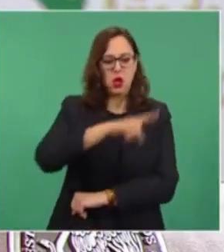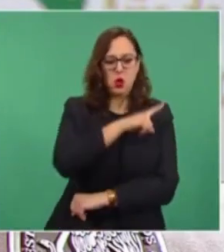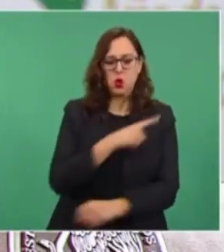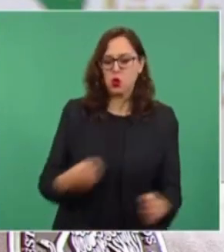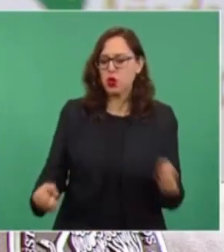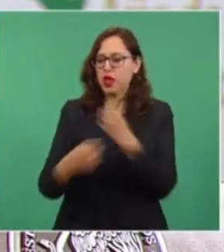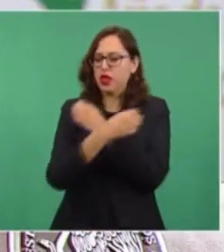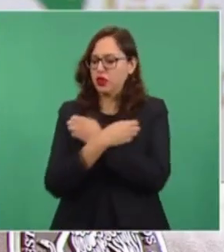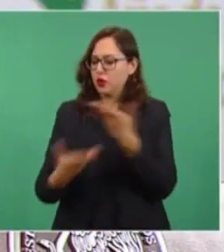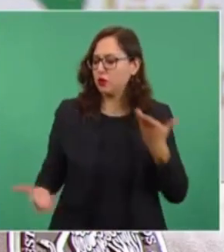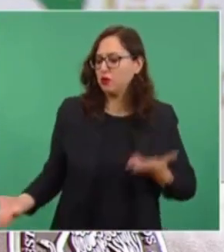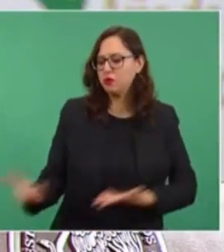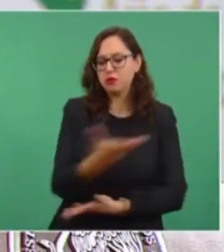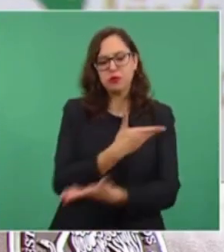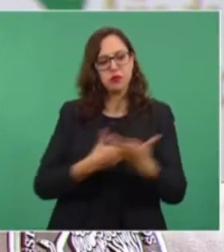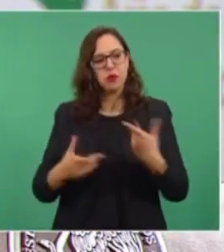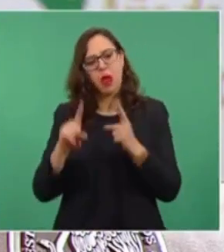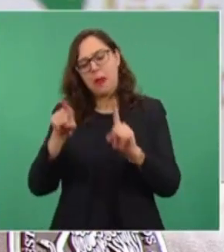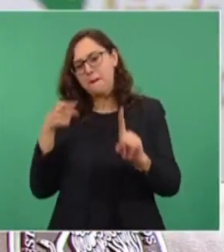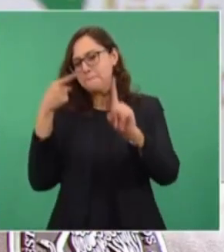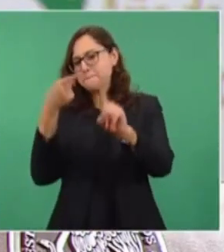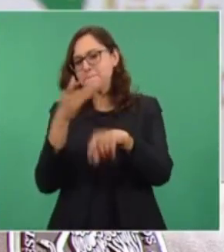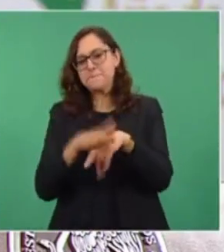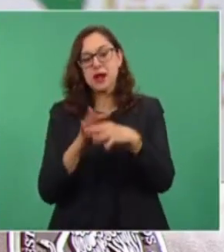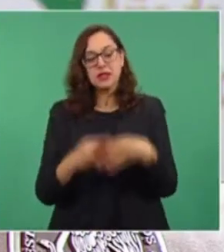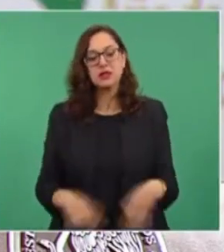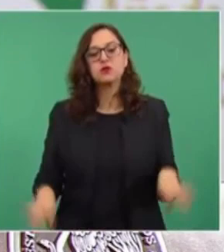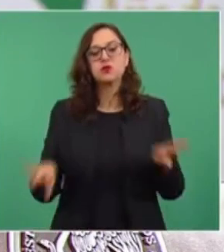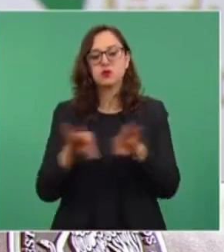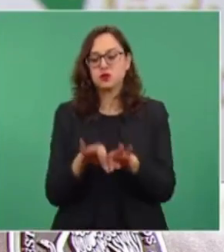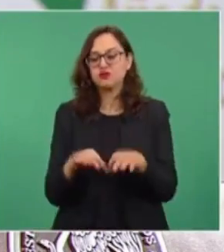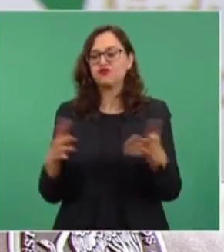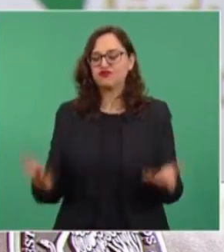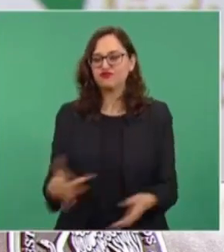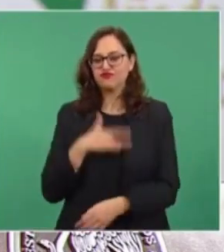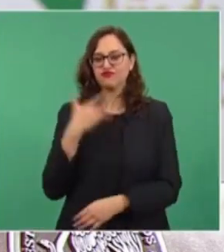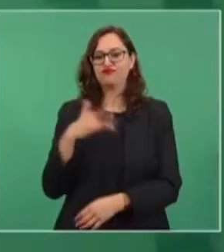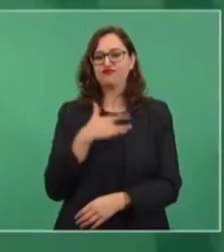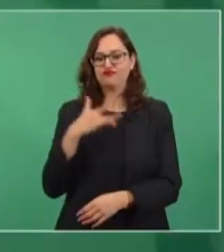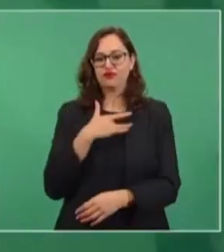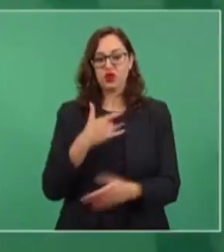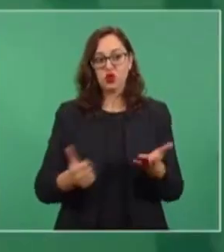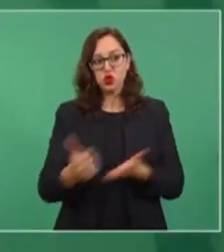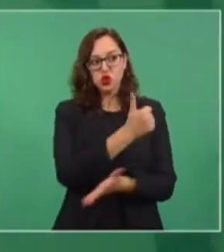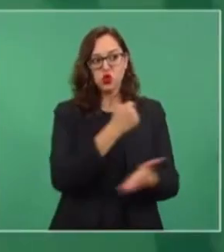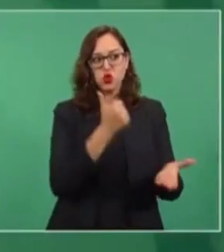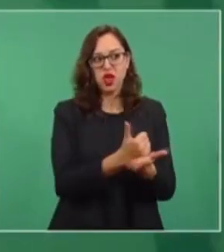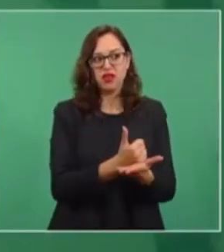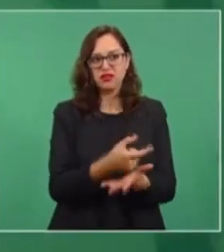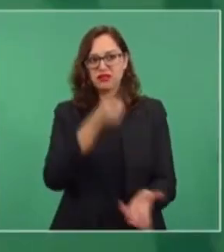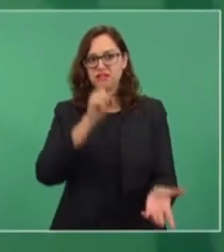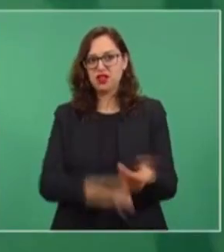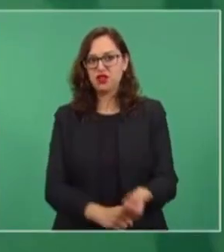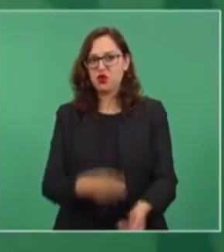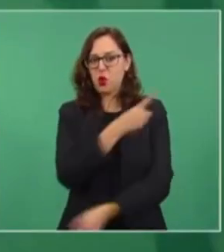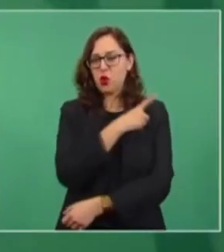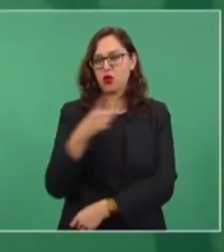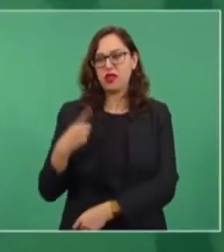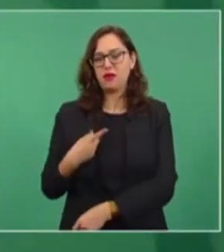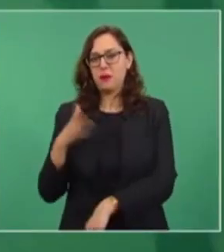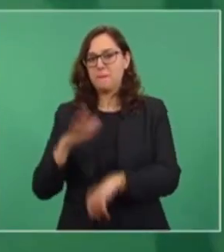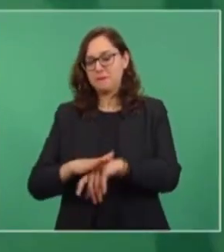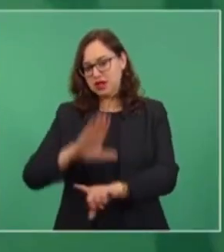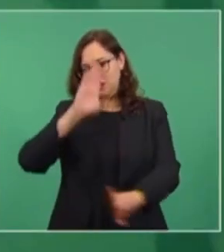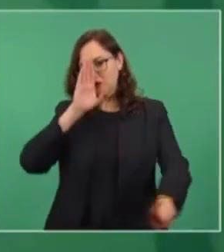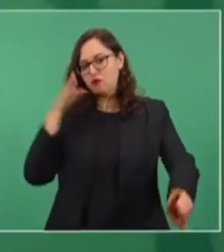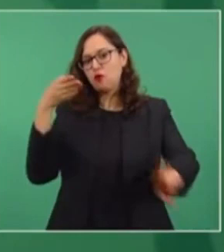las asignaturas más importantes. La conclusión: humanicemos a las ciudades. Hemos aprendido mucho,